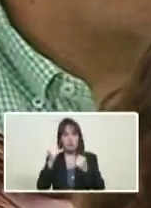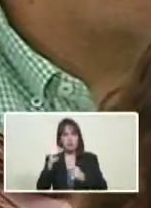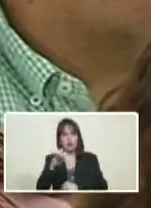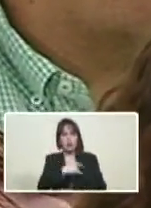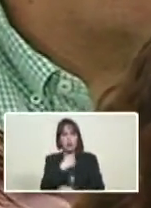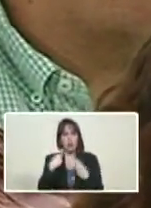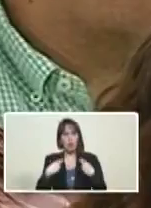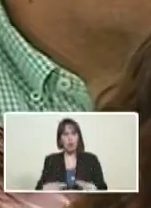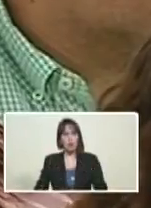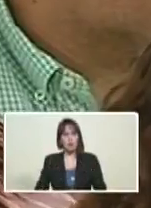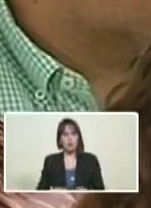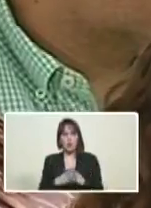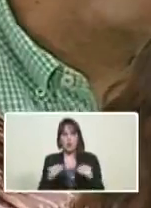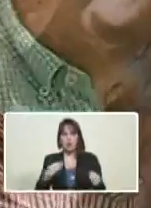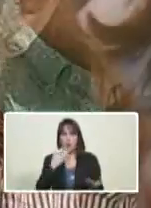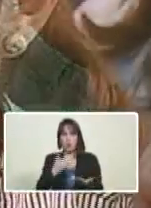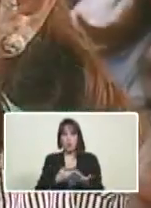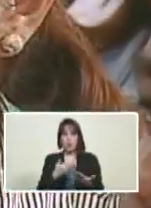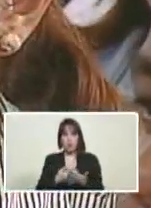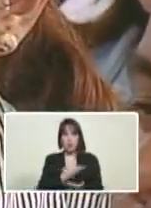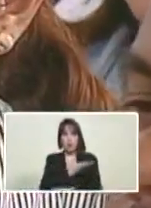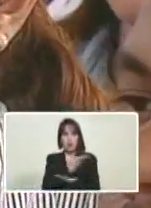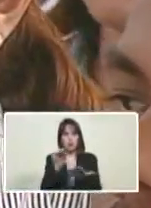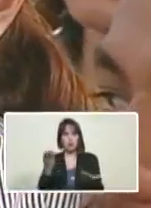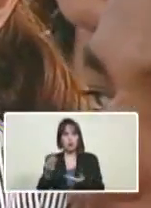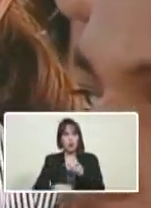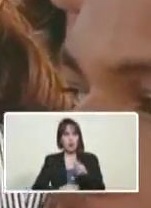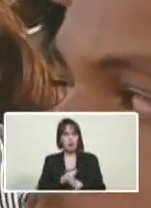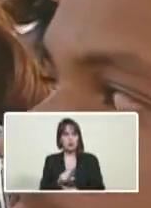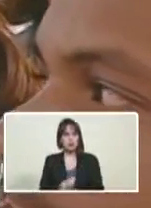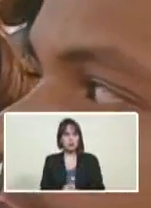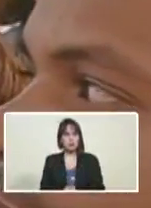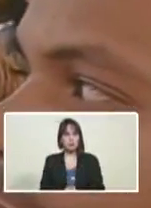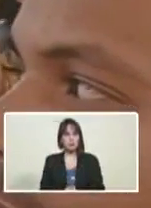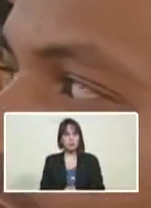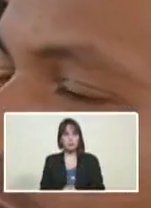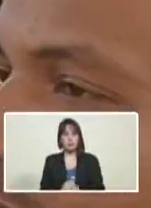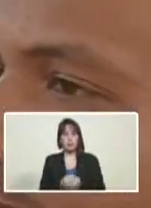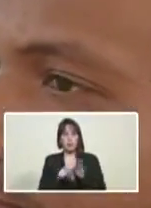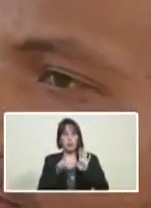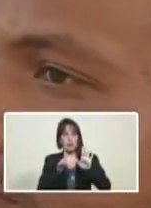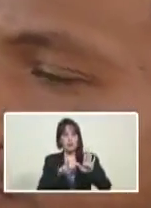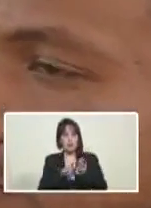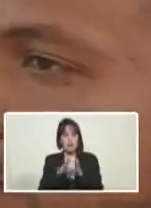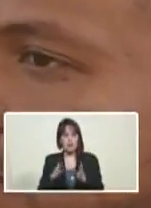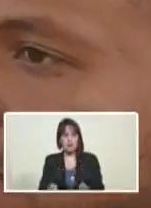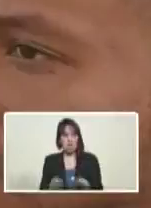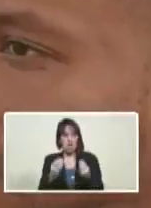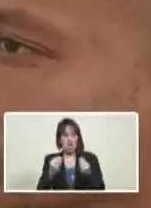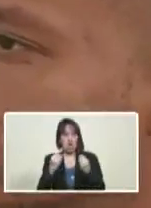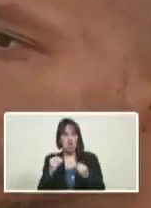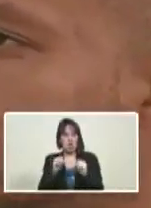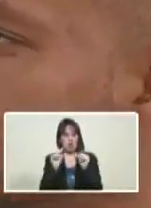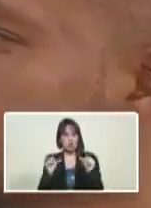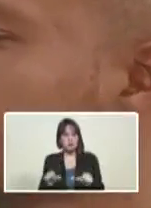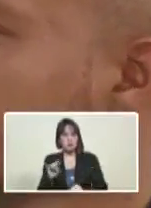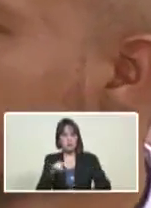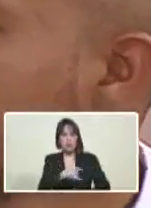con todas las propuestas que ustedes han hecho. Y la mesa número 6, la carrera profesional en el Sistema Nacional